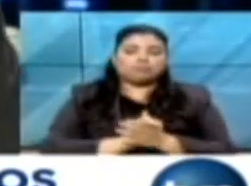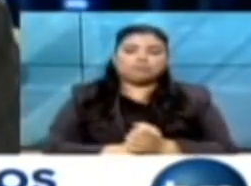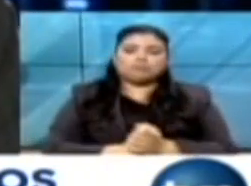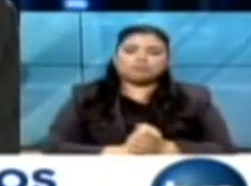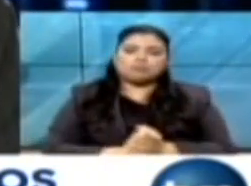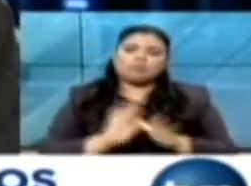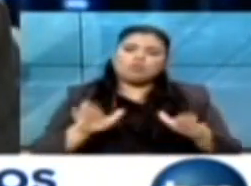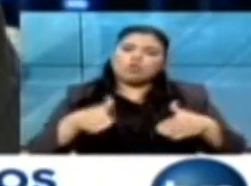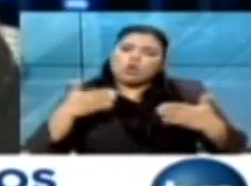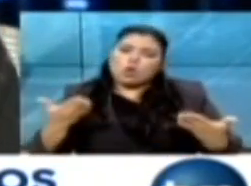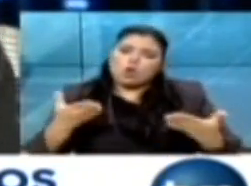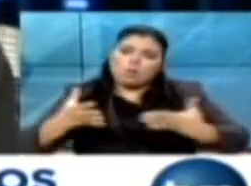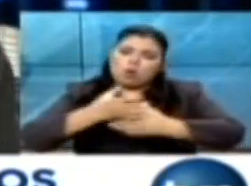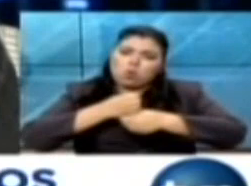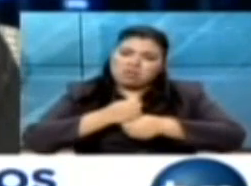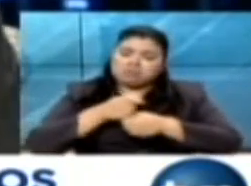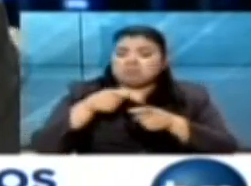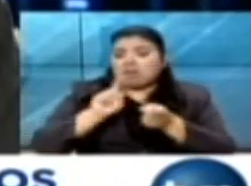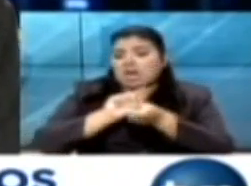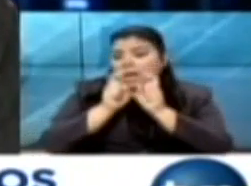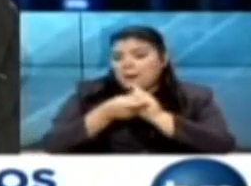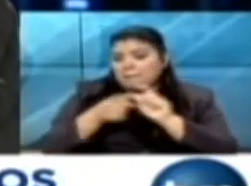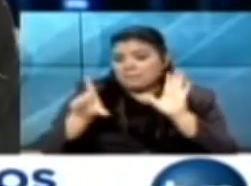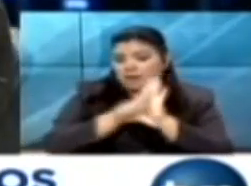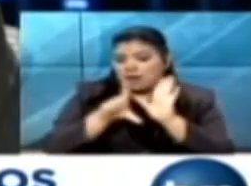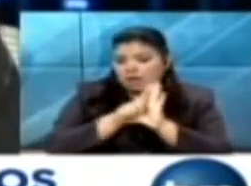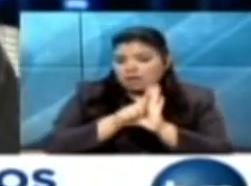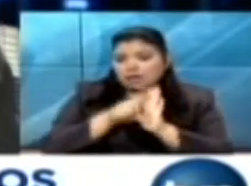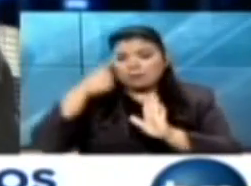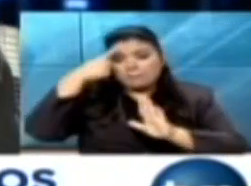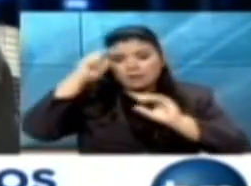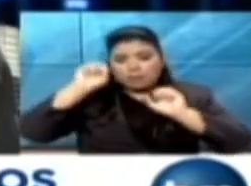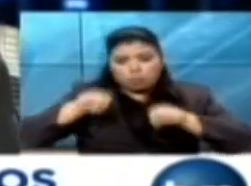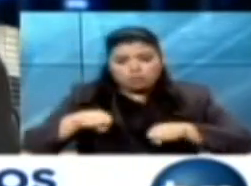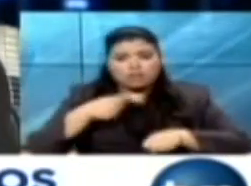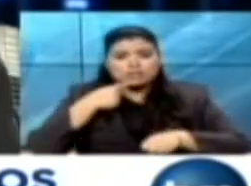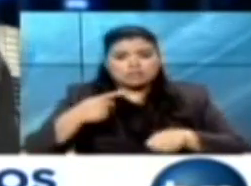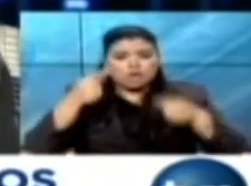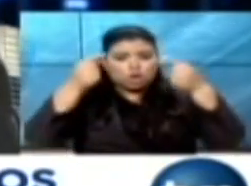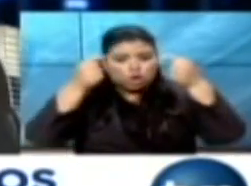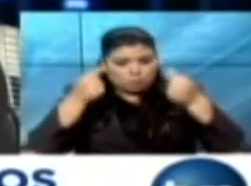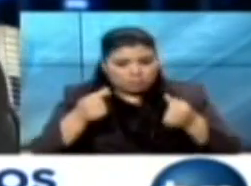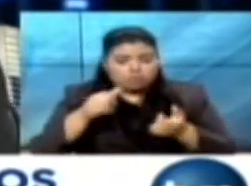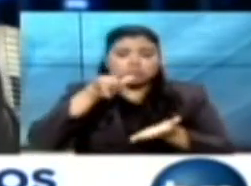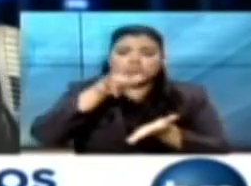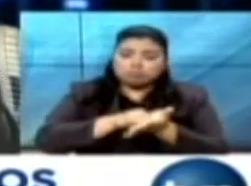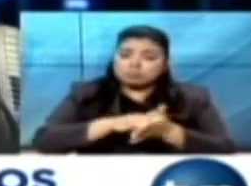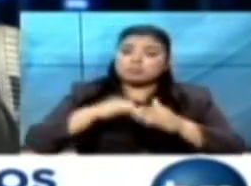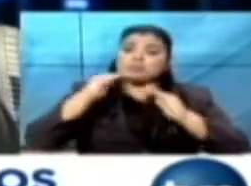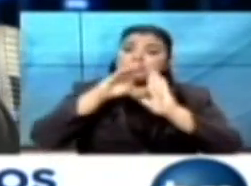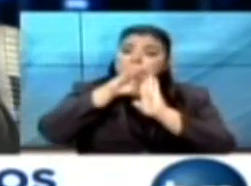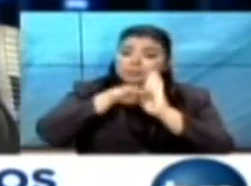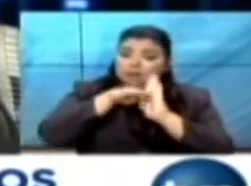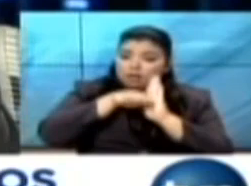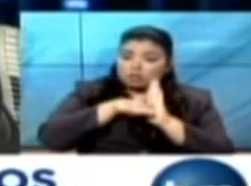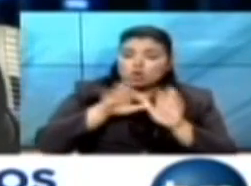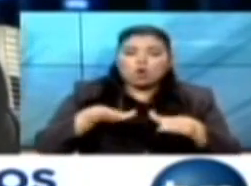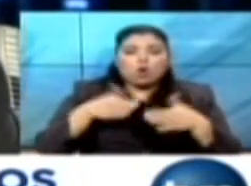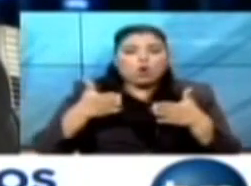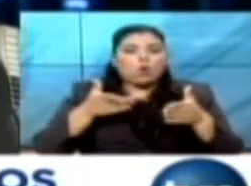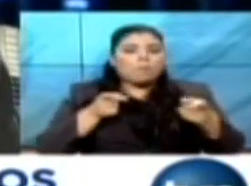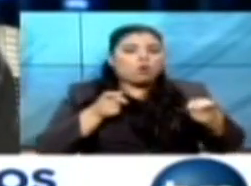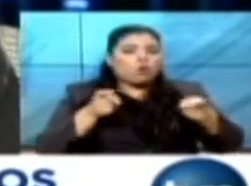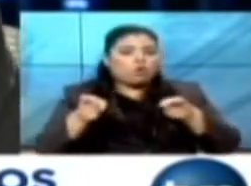Méndez? ¿Va a cambiar las leyes para poder garantizar esos precios que usted dice mantenerlos bajos? ¿Cómo